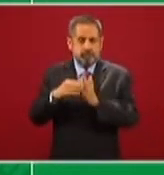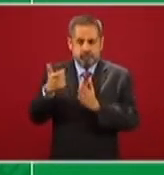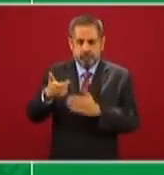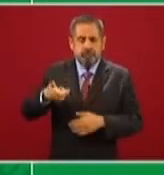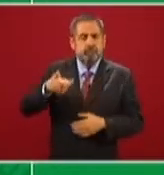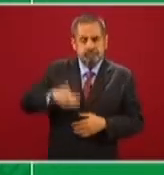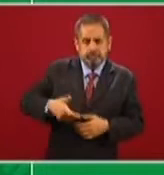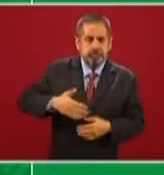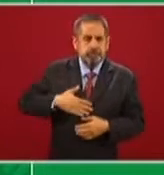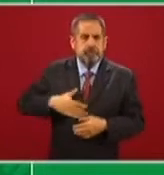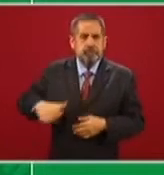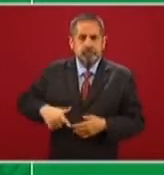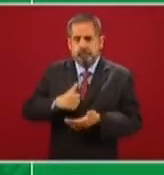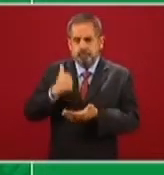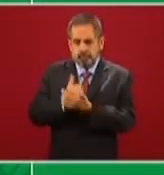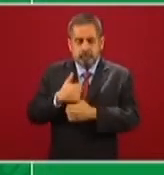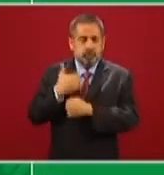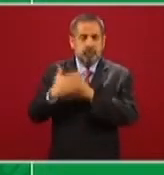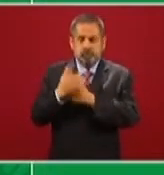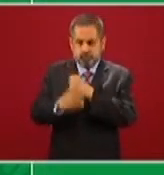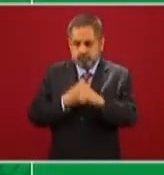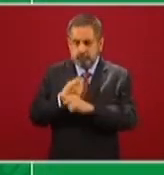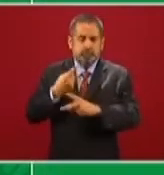recurso público del gobierno de la ciudad, inicia el próximo año.